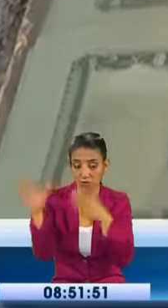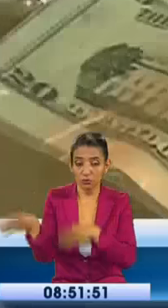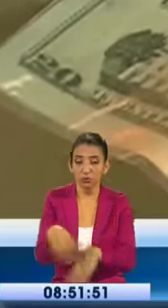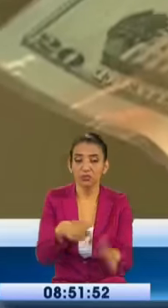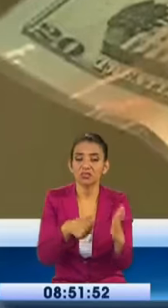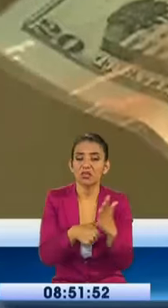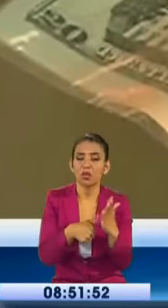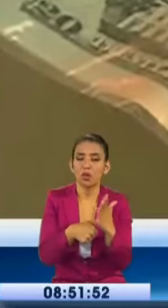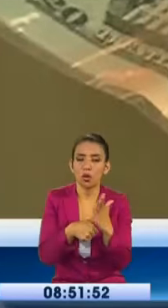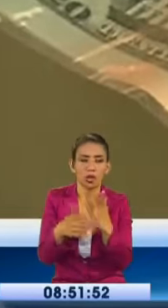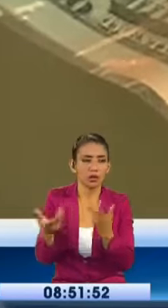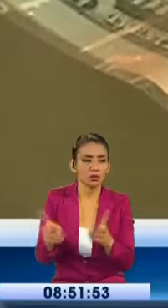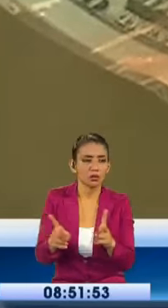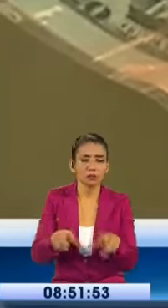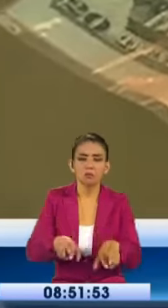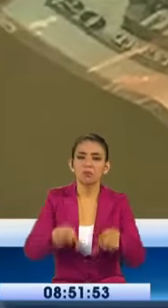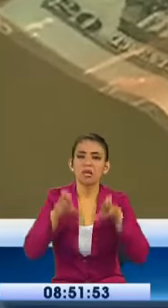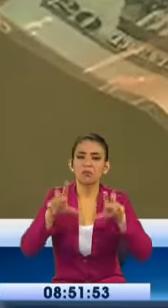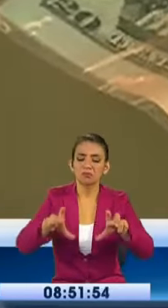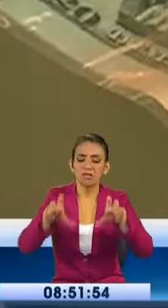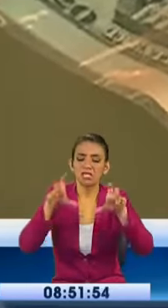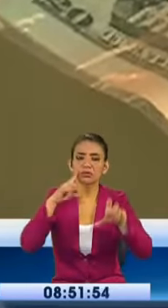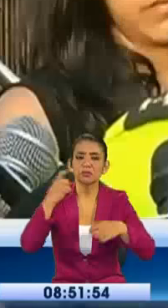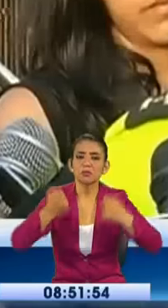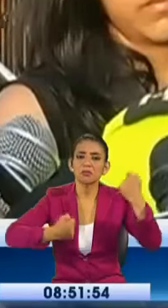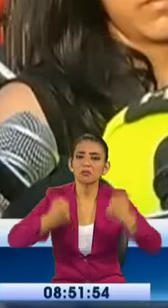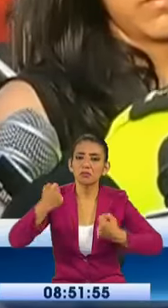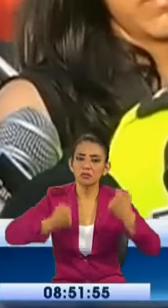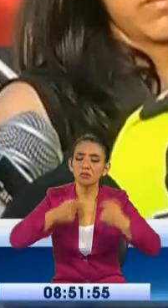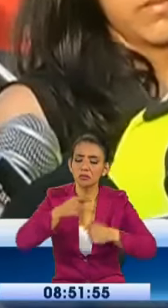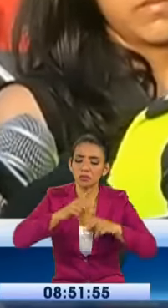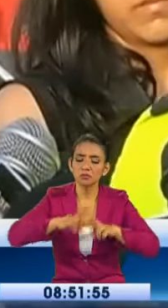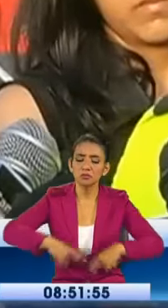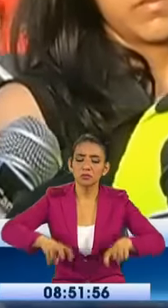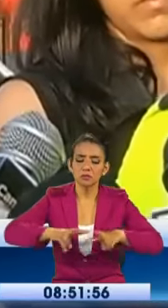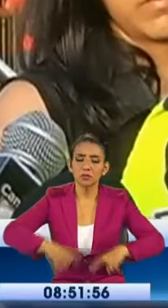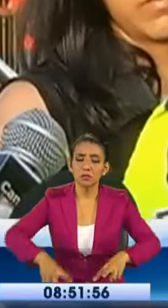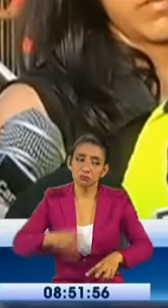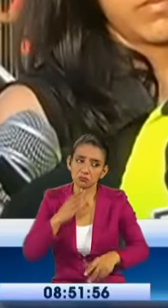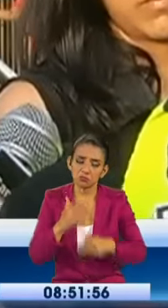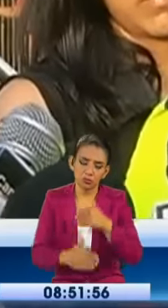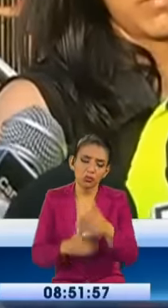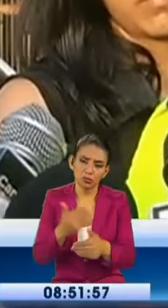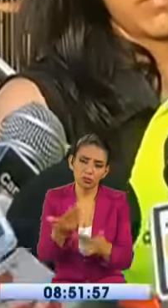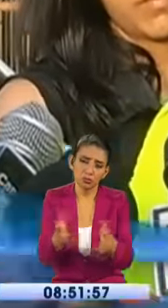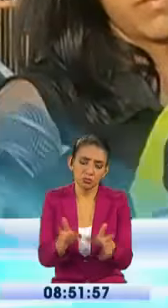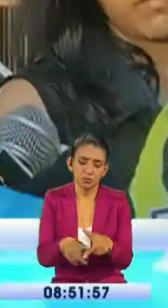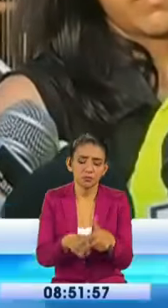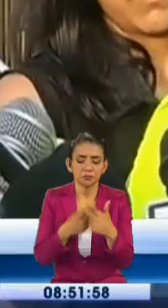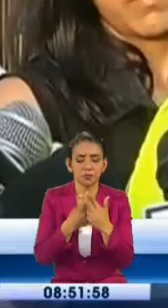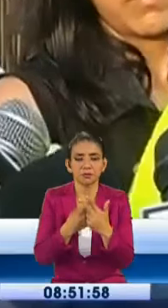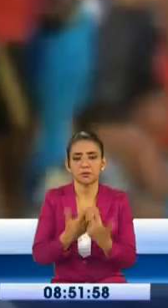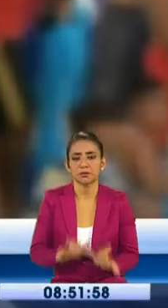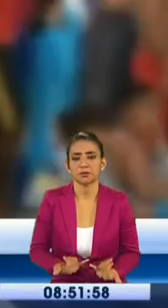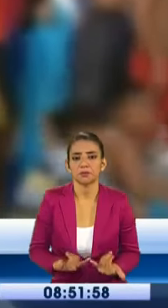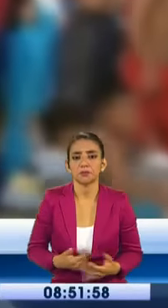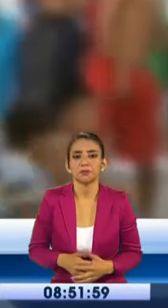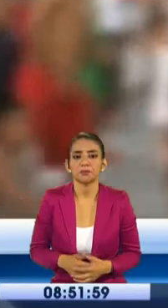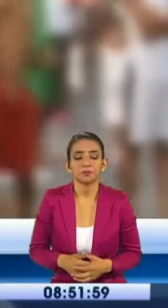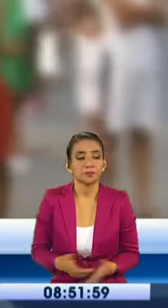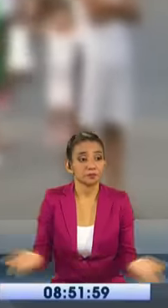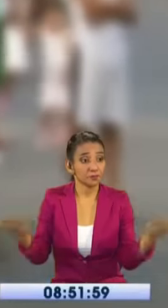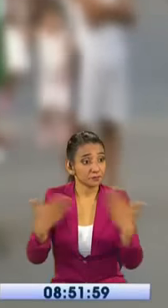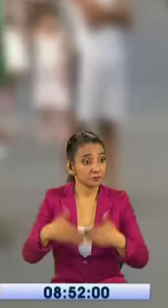cédulas y unas licencias de conducir que van a ser investigadas en este proceso que ya se inicia el día de hoy. Al final